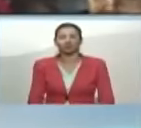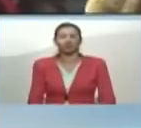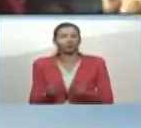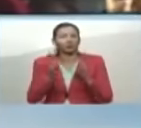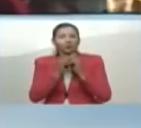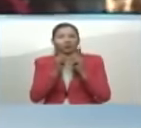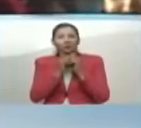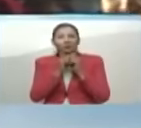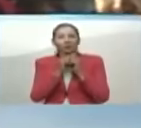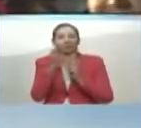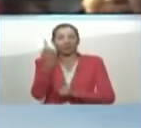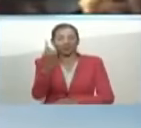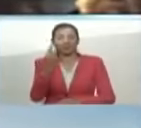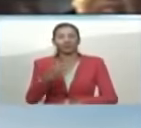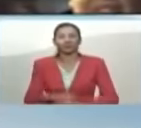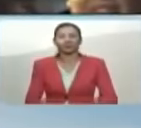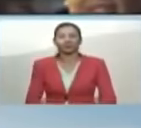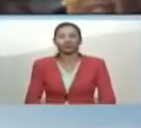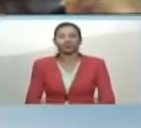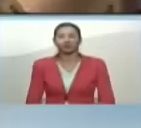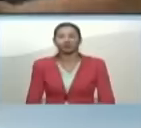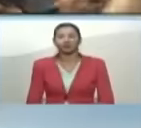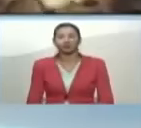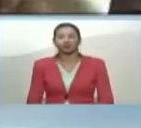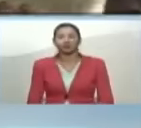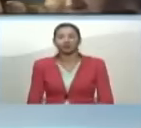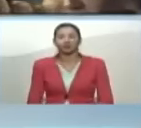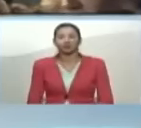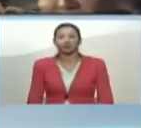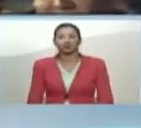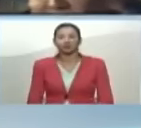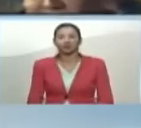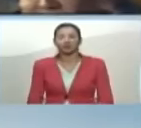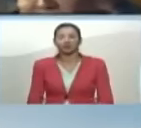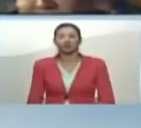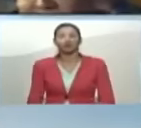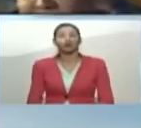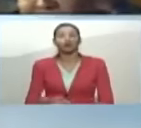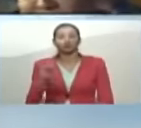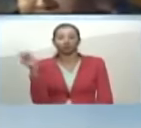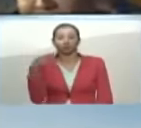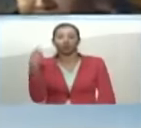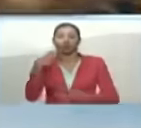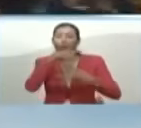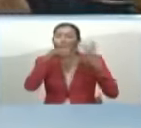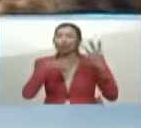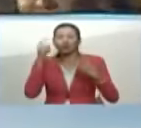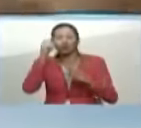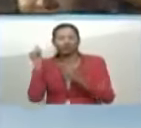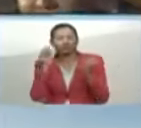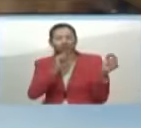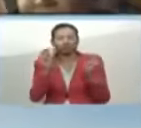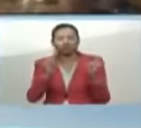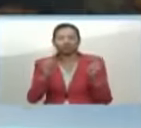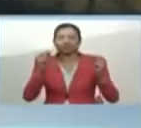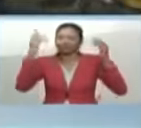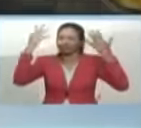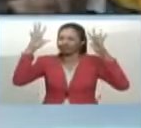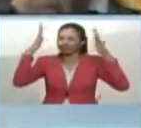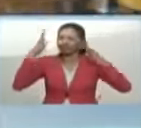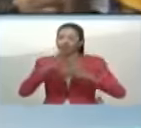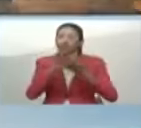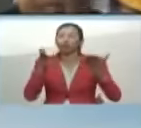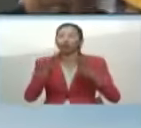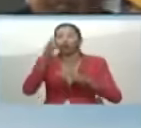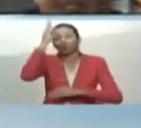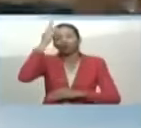puntuales. Primero que todo, compañeros, tenemos 4 días debatiendo, quiero por favor primero dar un buen reconocimiento a todos los